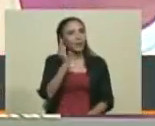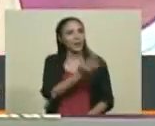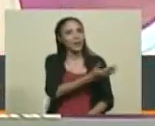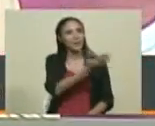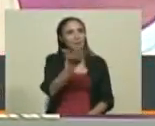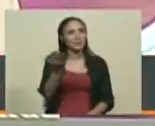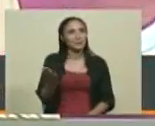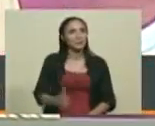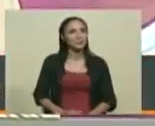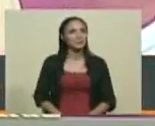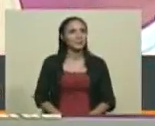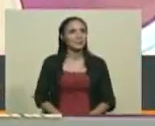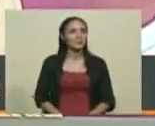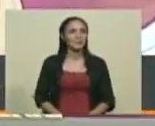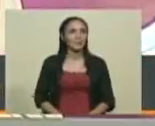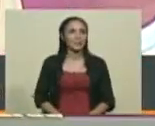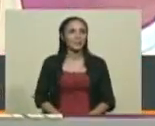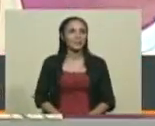camaradas y camarados,